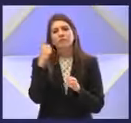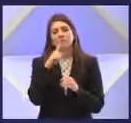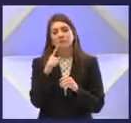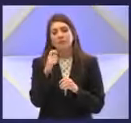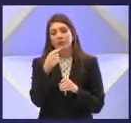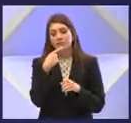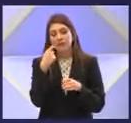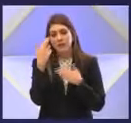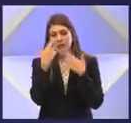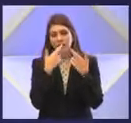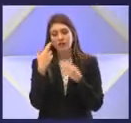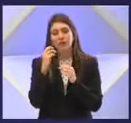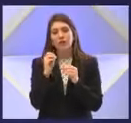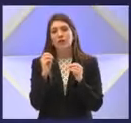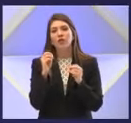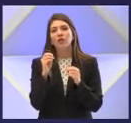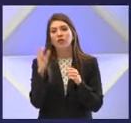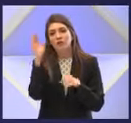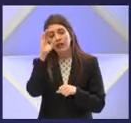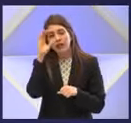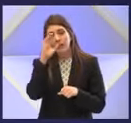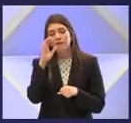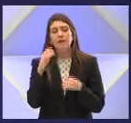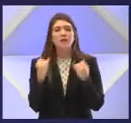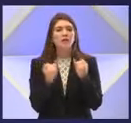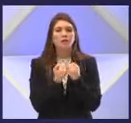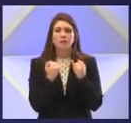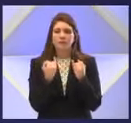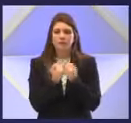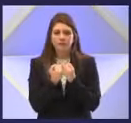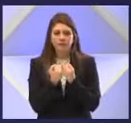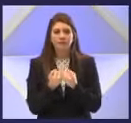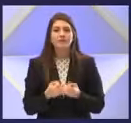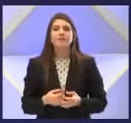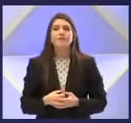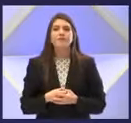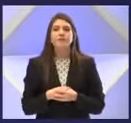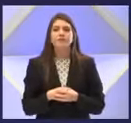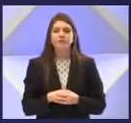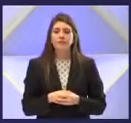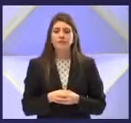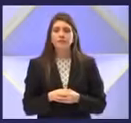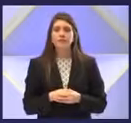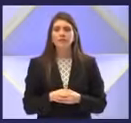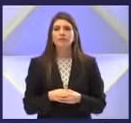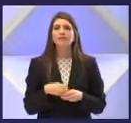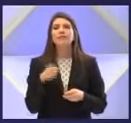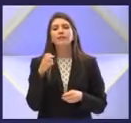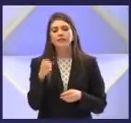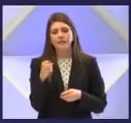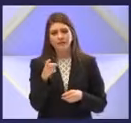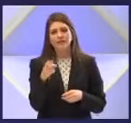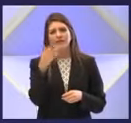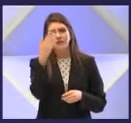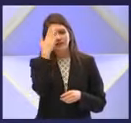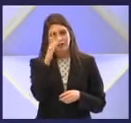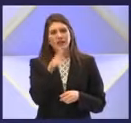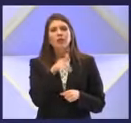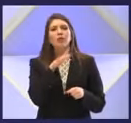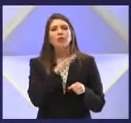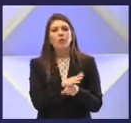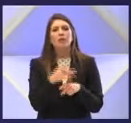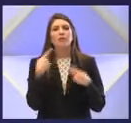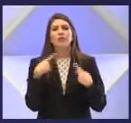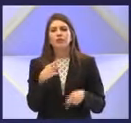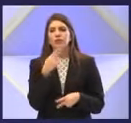igual y tenemos que cambiar el estándar de que es un usuario de internet hoy se está hablando a